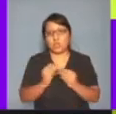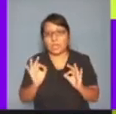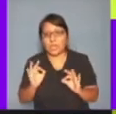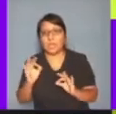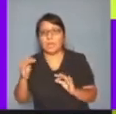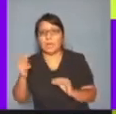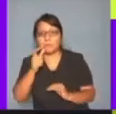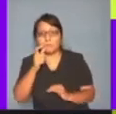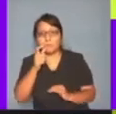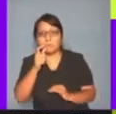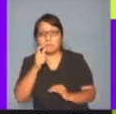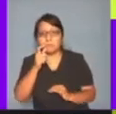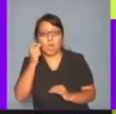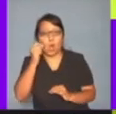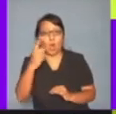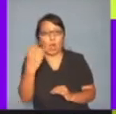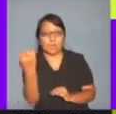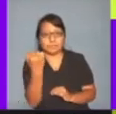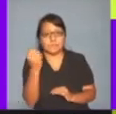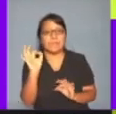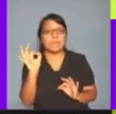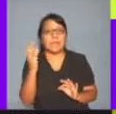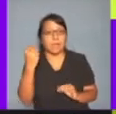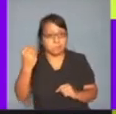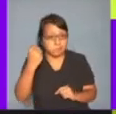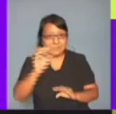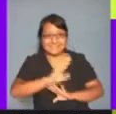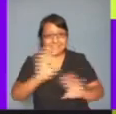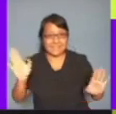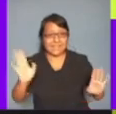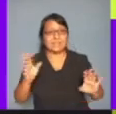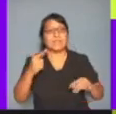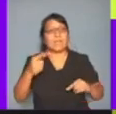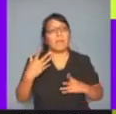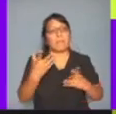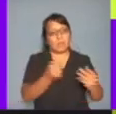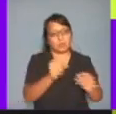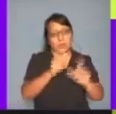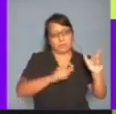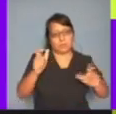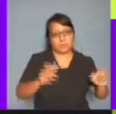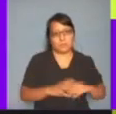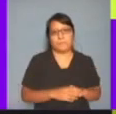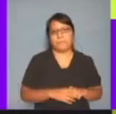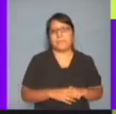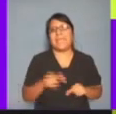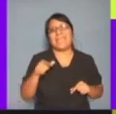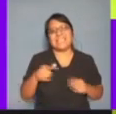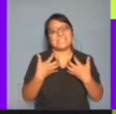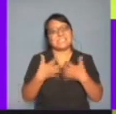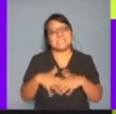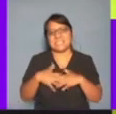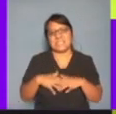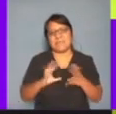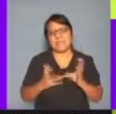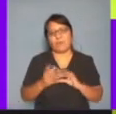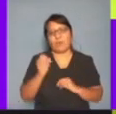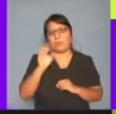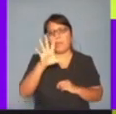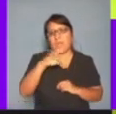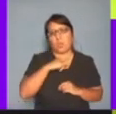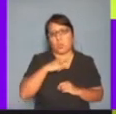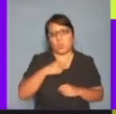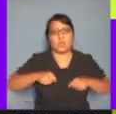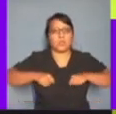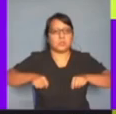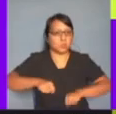implementar este sistema que va a ser también otro beneficio para la gente. Lógicamente un sistema provincial. ¿Va a estar en los negocios, en los